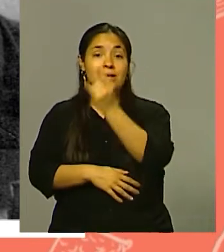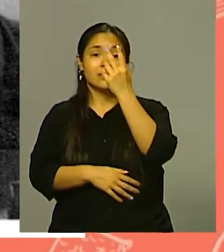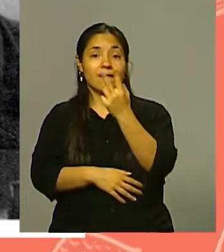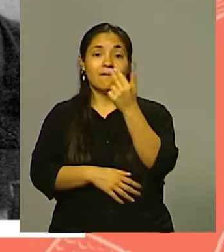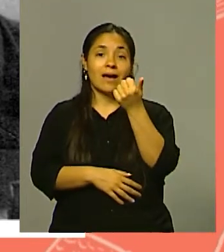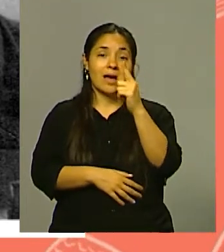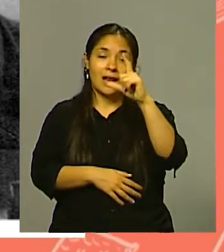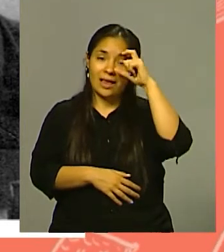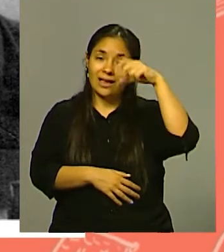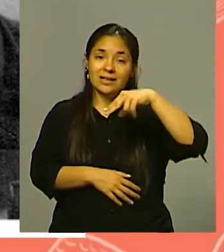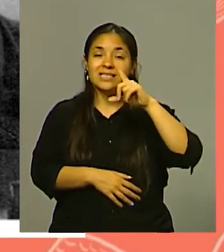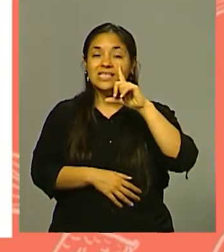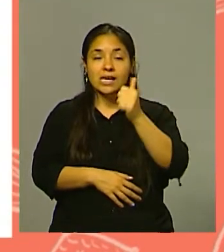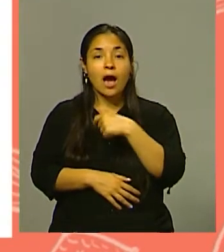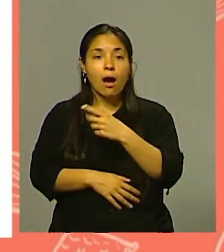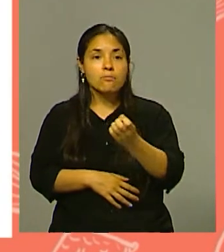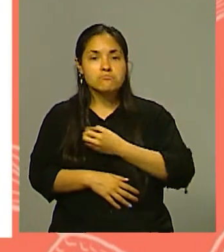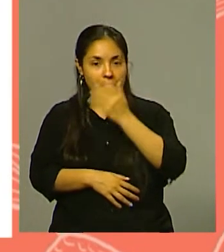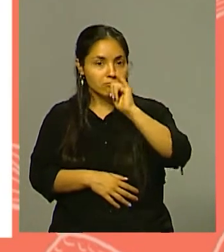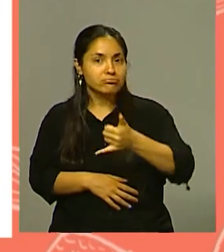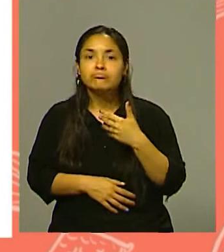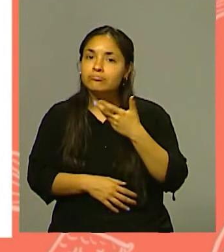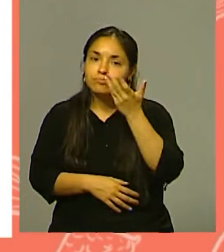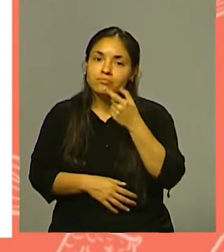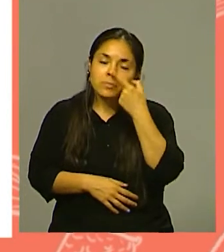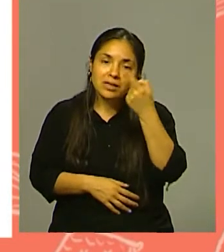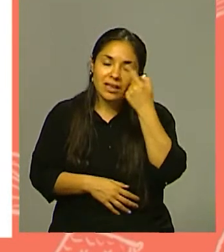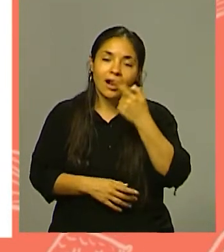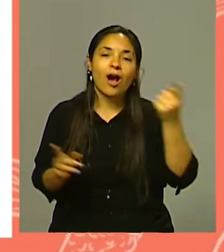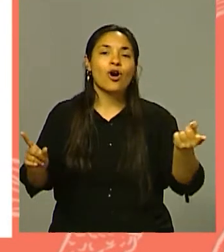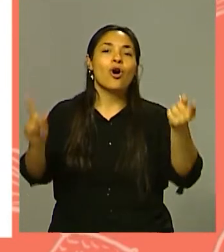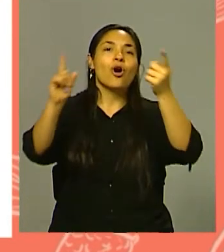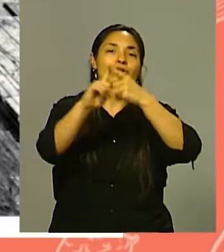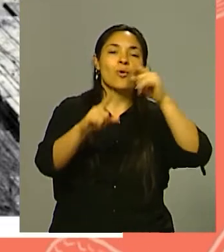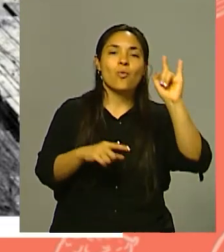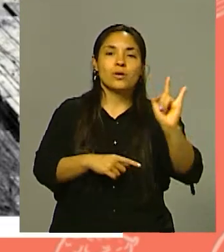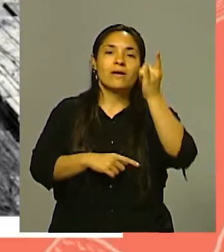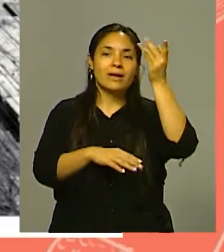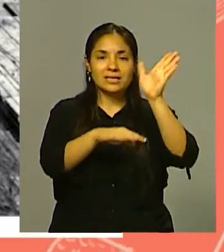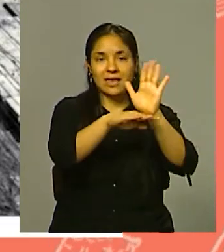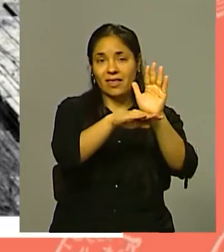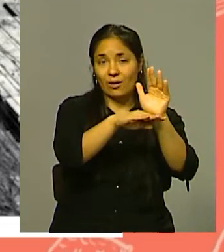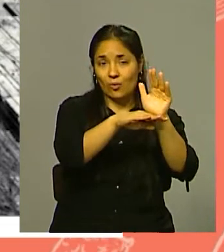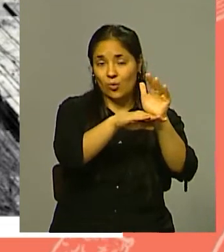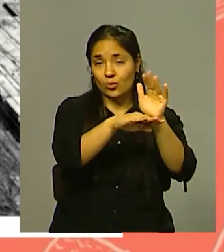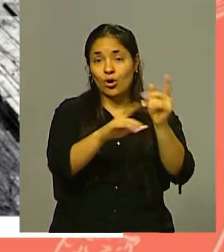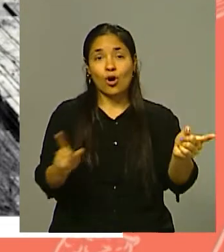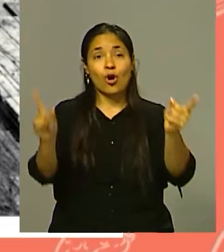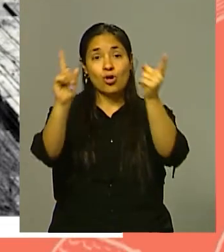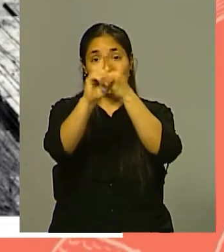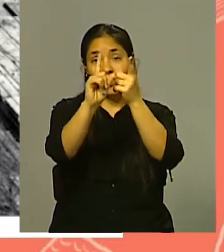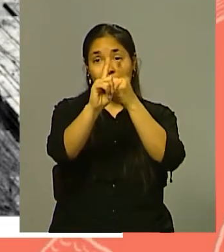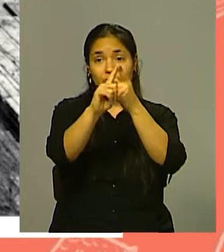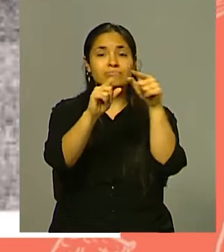se entusiasmó, y luego se pusieron en contacto con la Universidad Nacional de Cuyo, que también